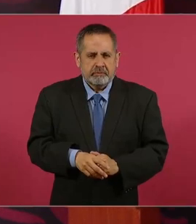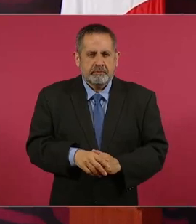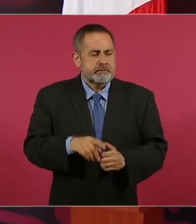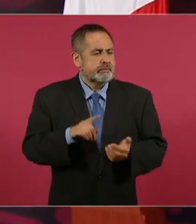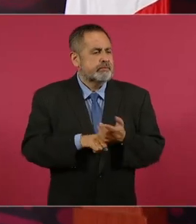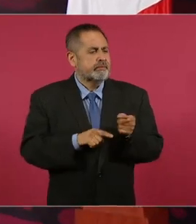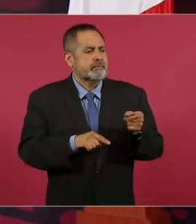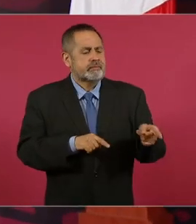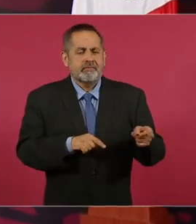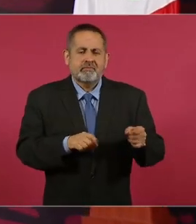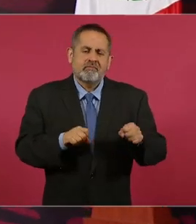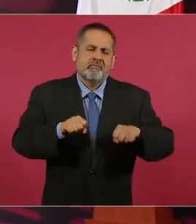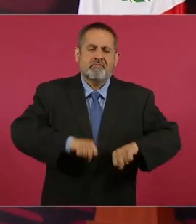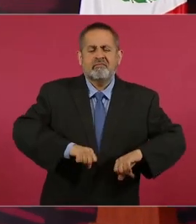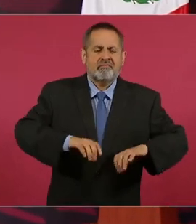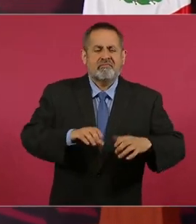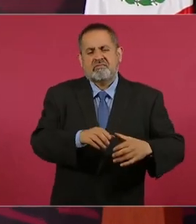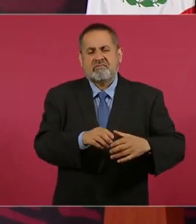autoritarismo, pero